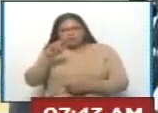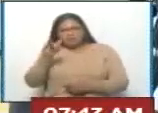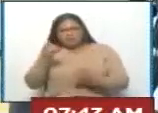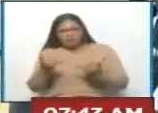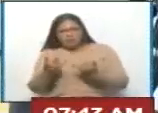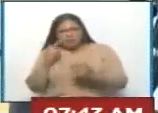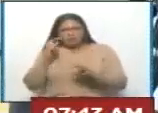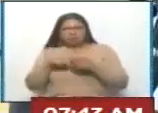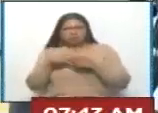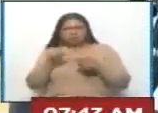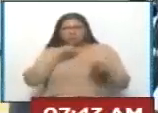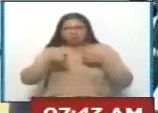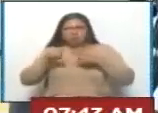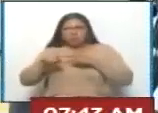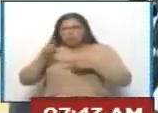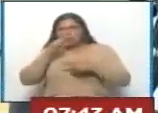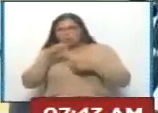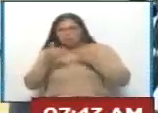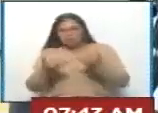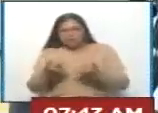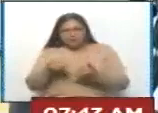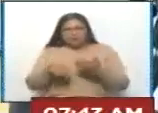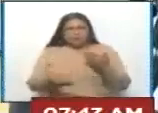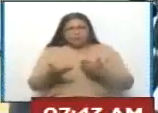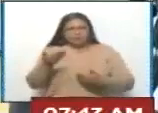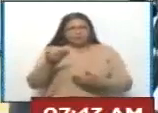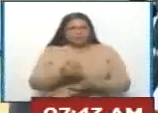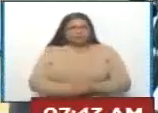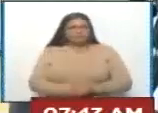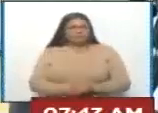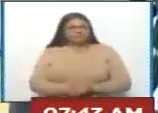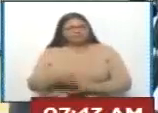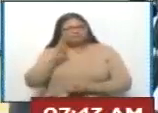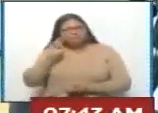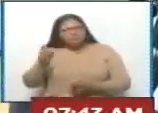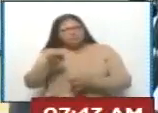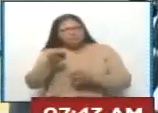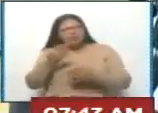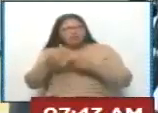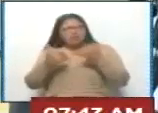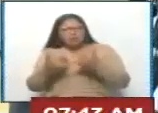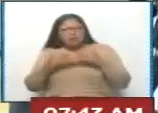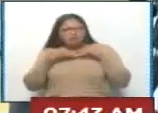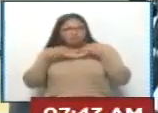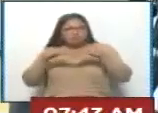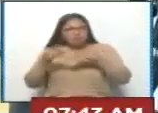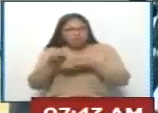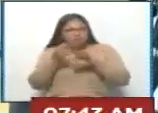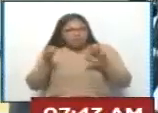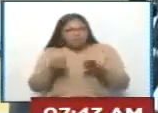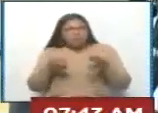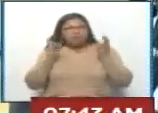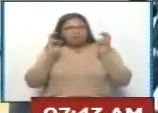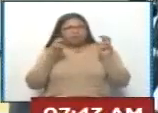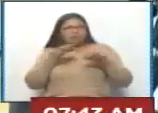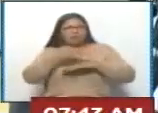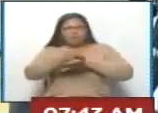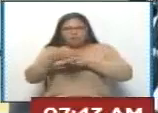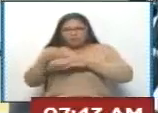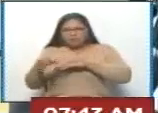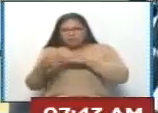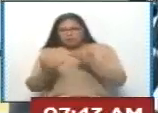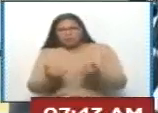una descoordinación, lo hemos hablado acá, importante. Se trata entonces de armonizar ese tema a nivel municipal, a